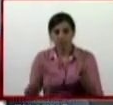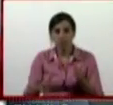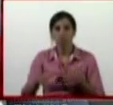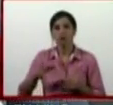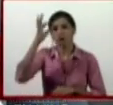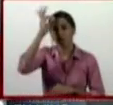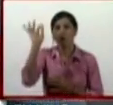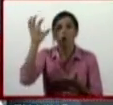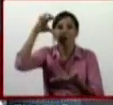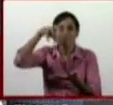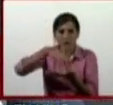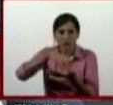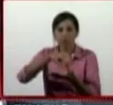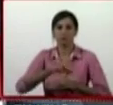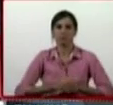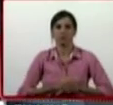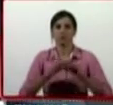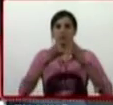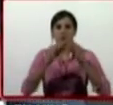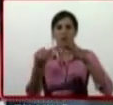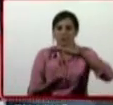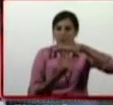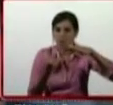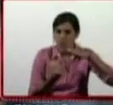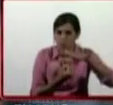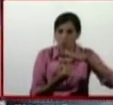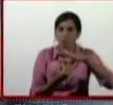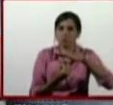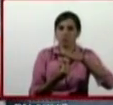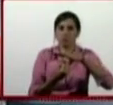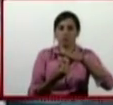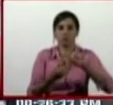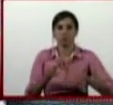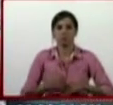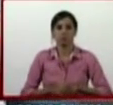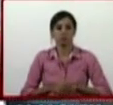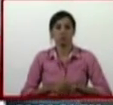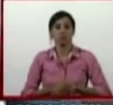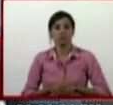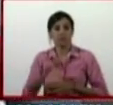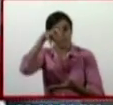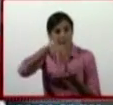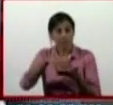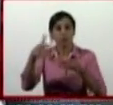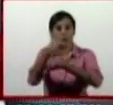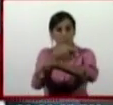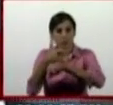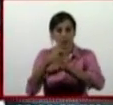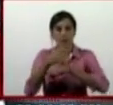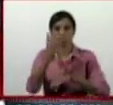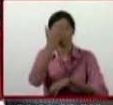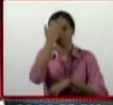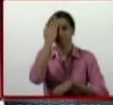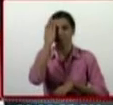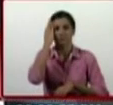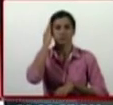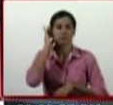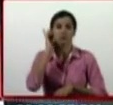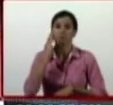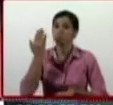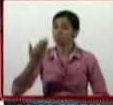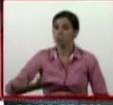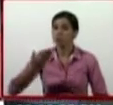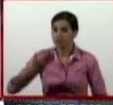de Estado y a todas las instancias del poder del Estado y del gobierno. Es muy